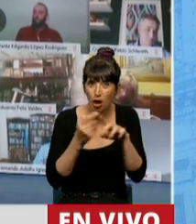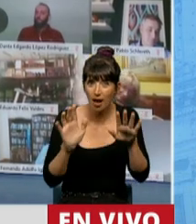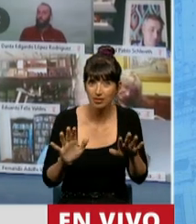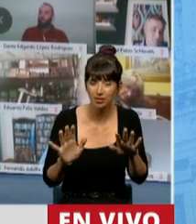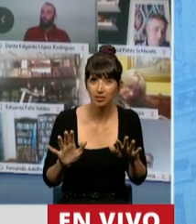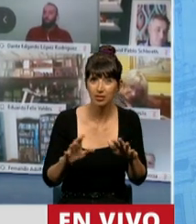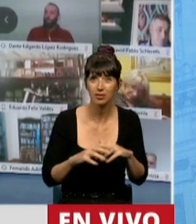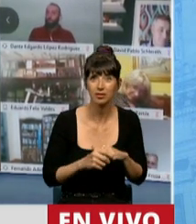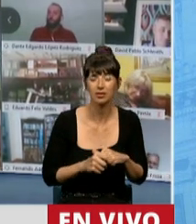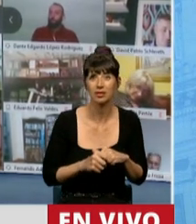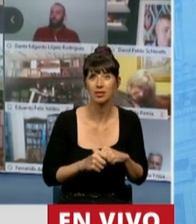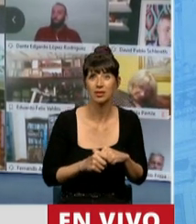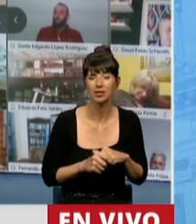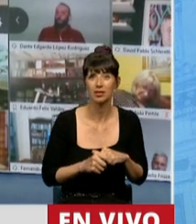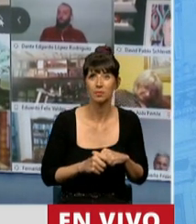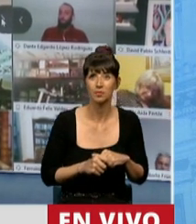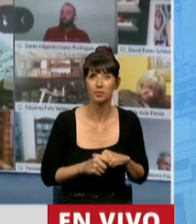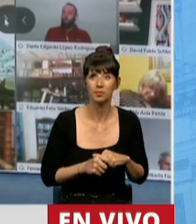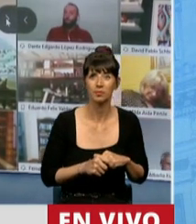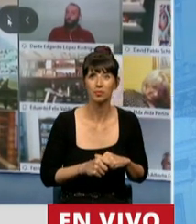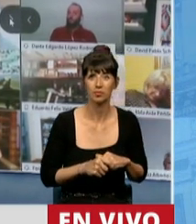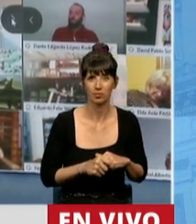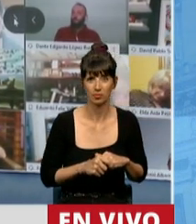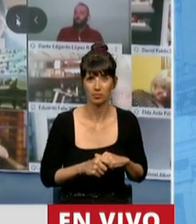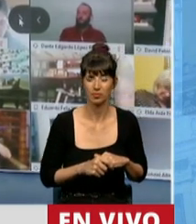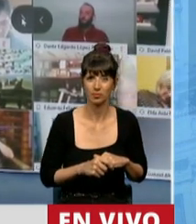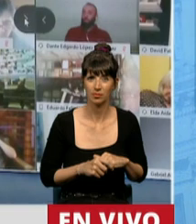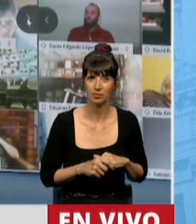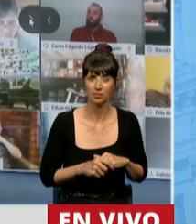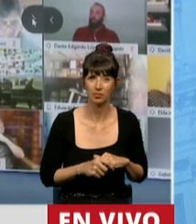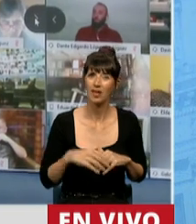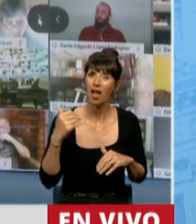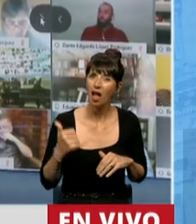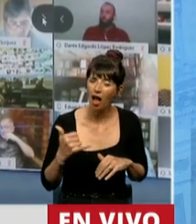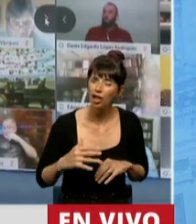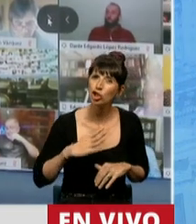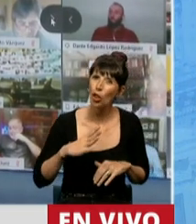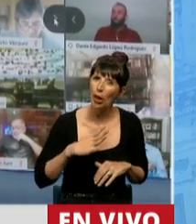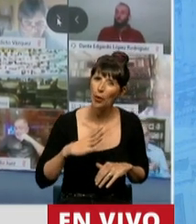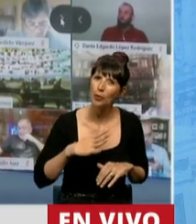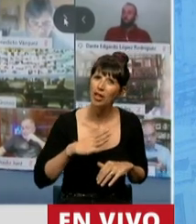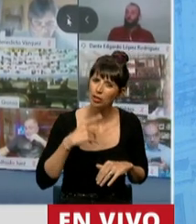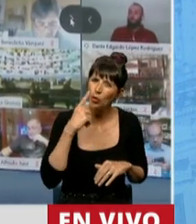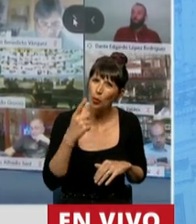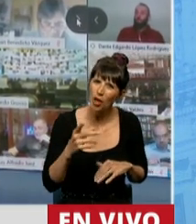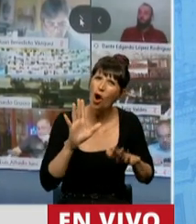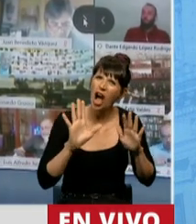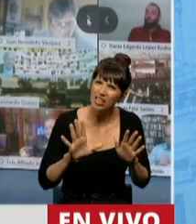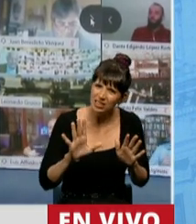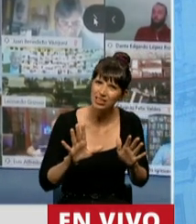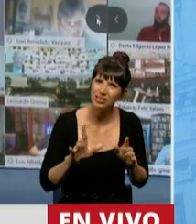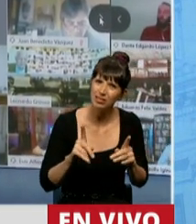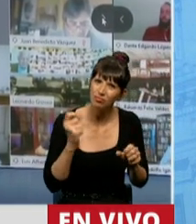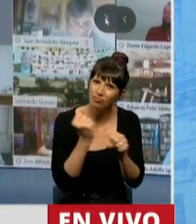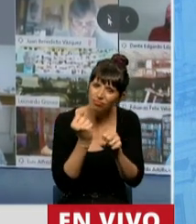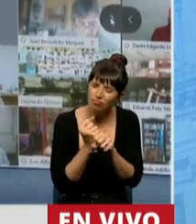eh Se observa esa Esa esa lógica que está tiniendo a la agenda política y que ha